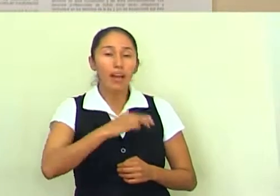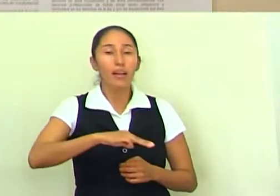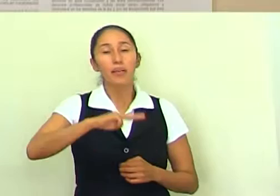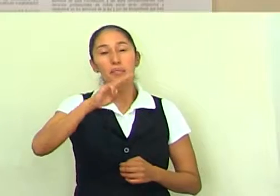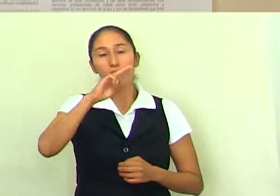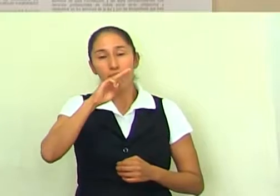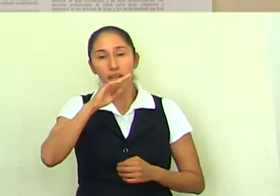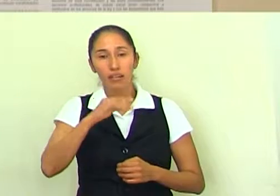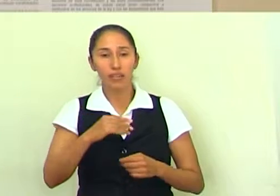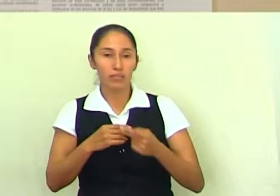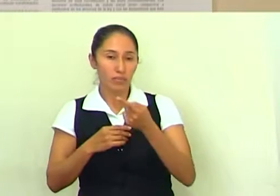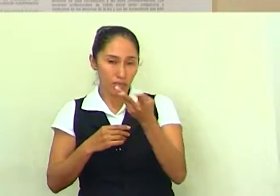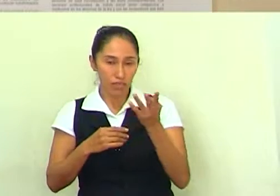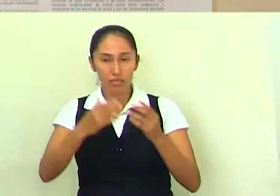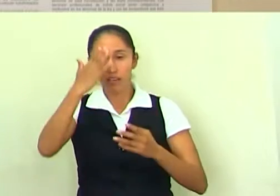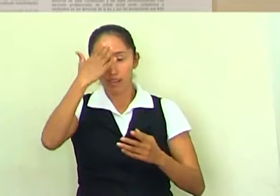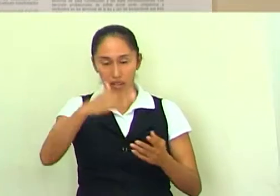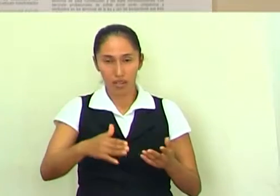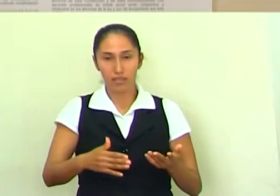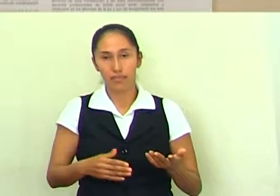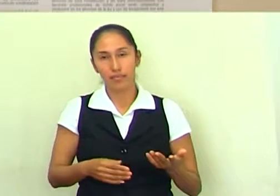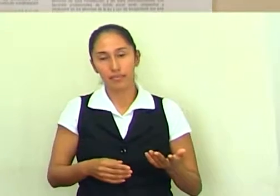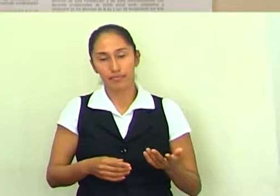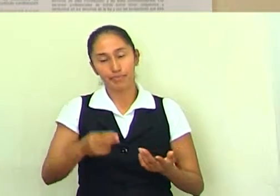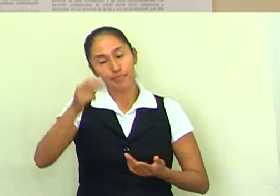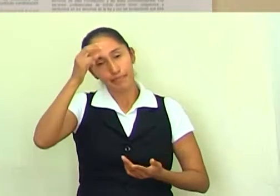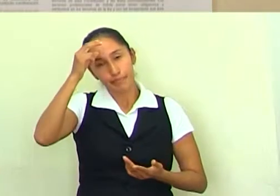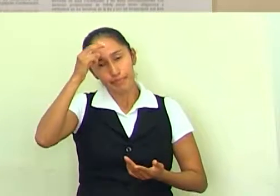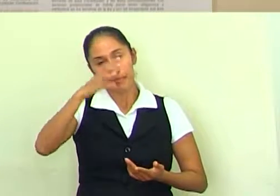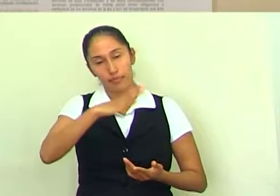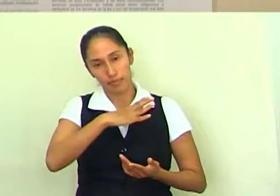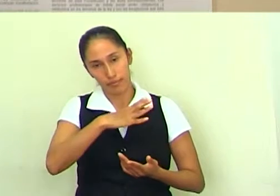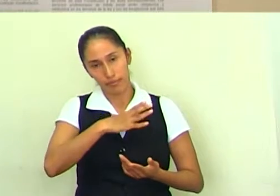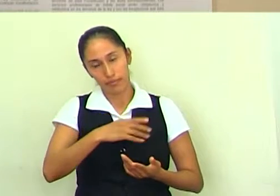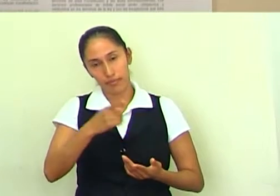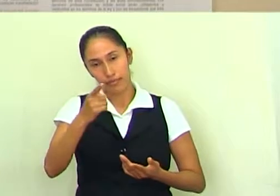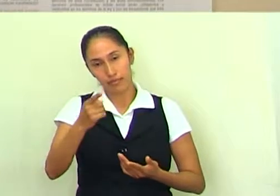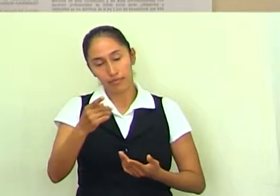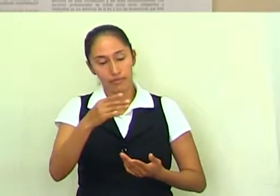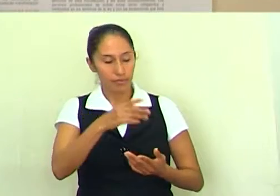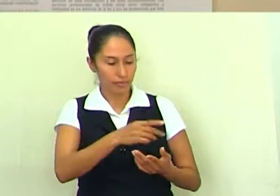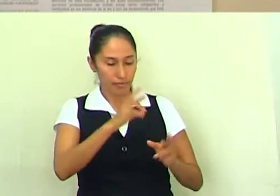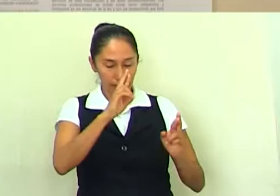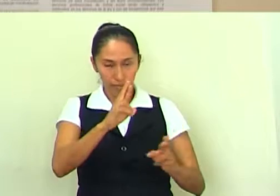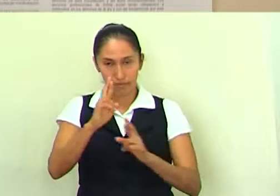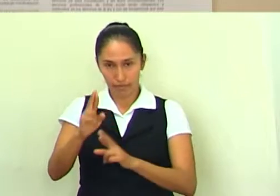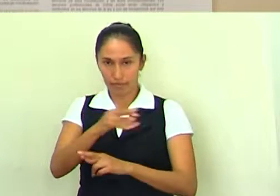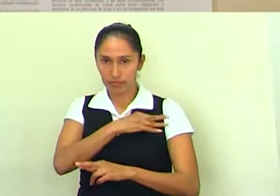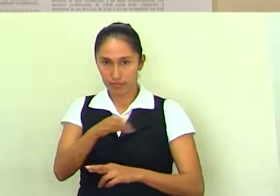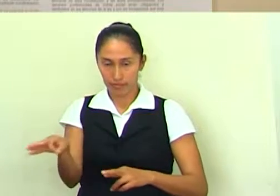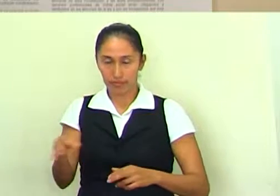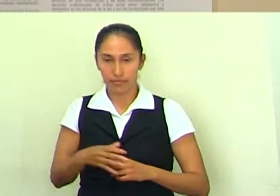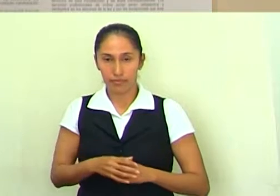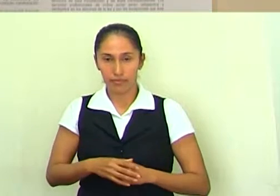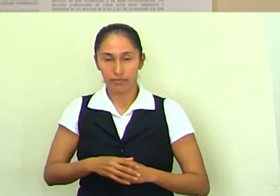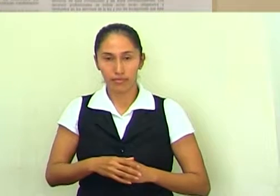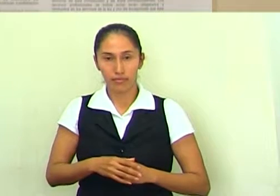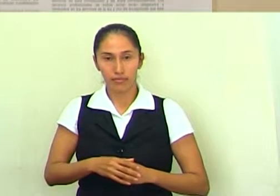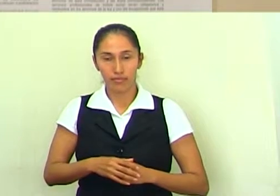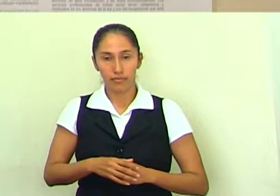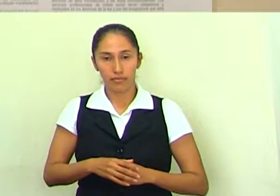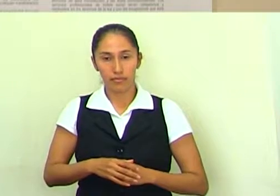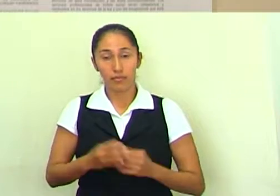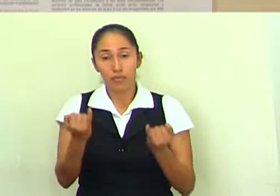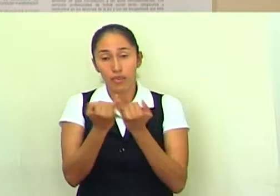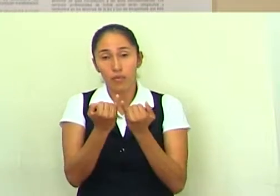mayormente informados y que seguramente sí pueden opinar. Eso es importante, la libertad de expresión. La libertad de